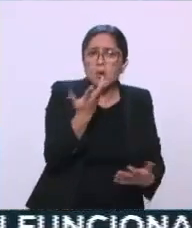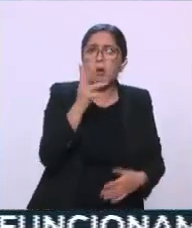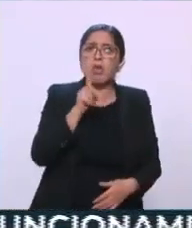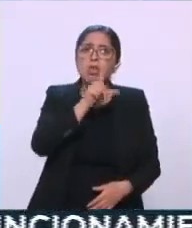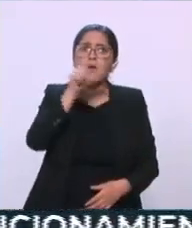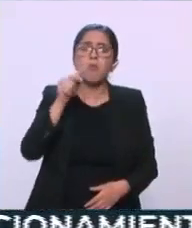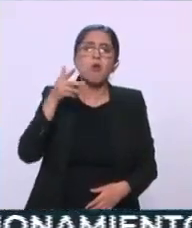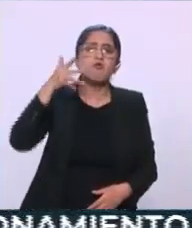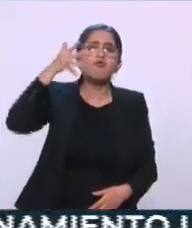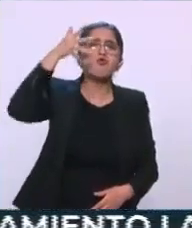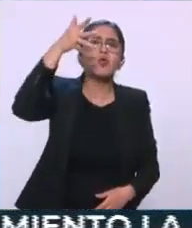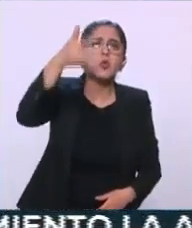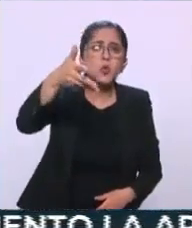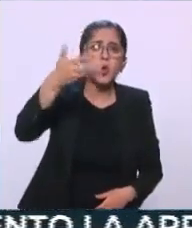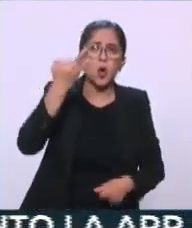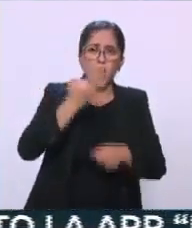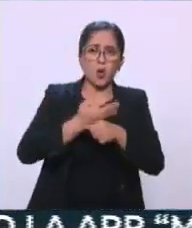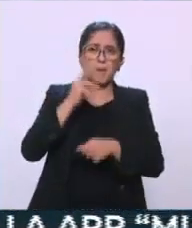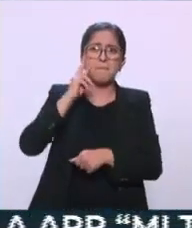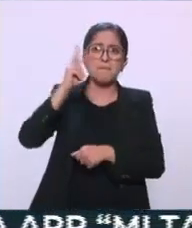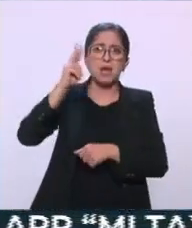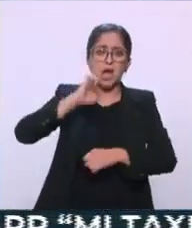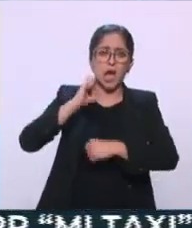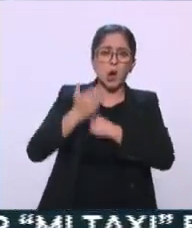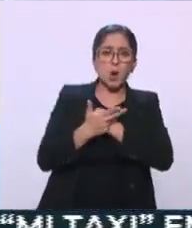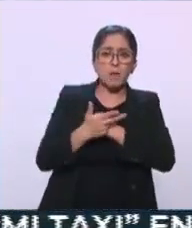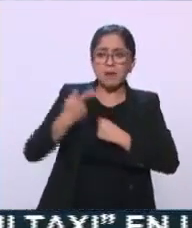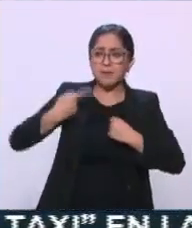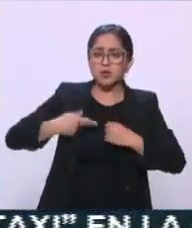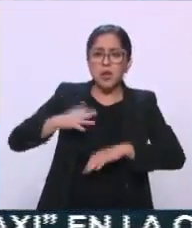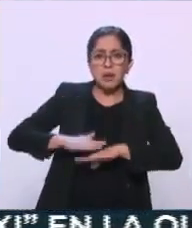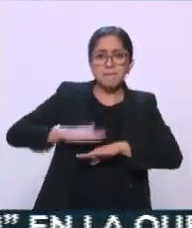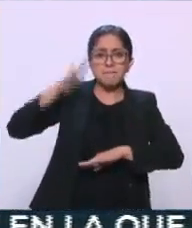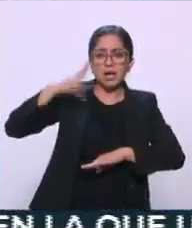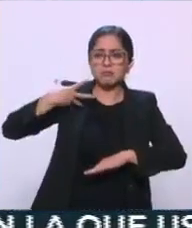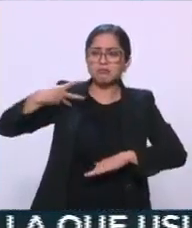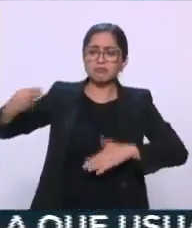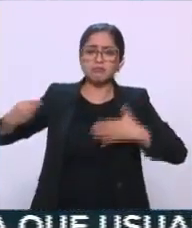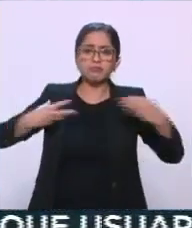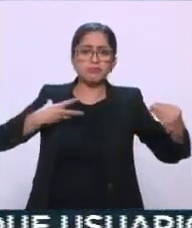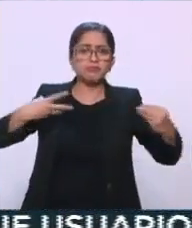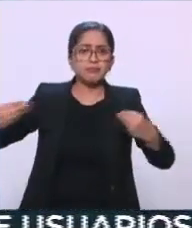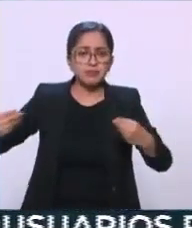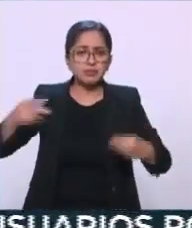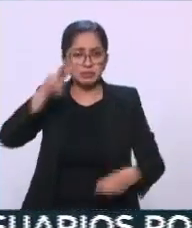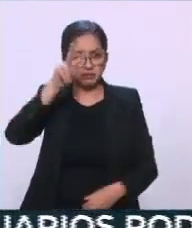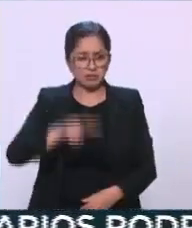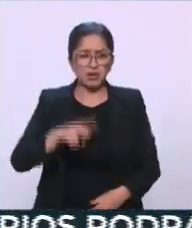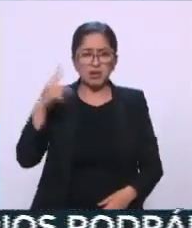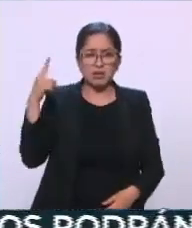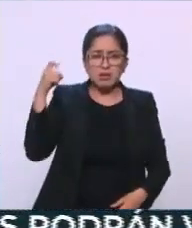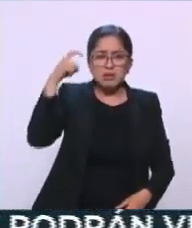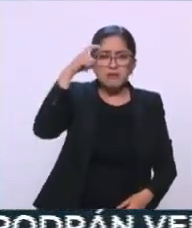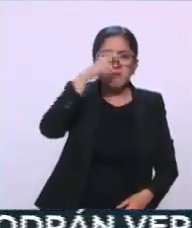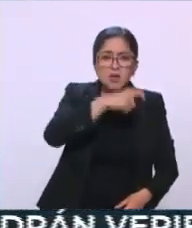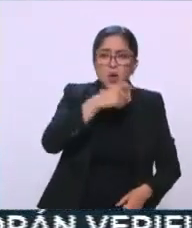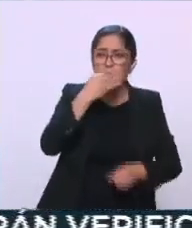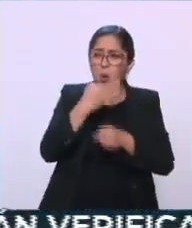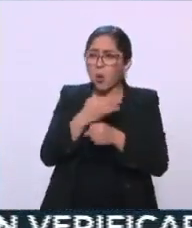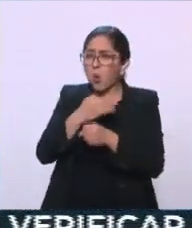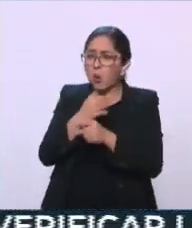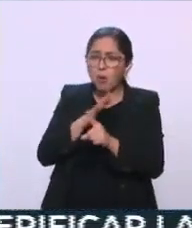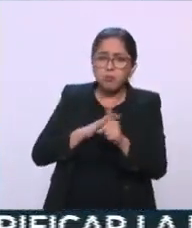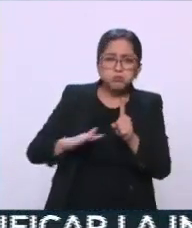los rebrotes en Europa, la situación compleja que implica tramitar un problema de esta gran